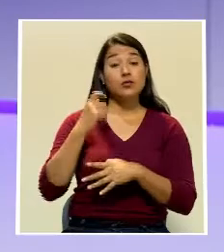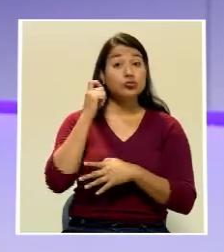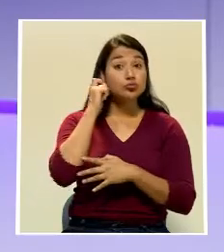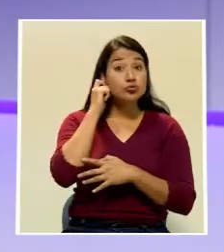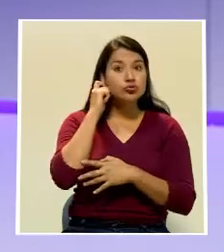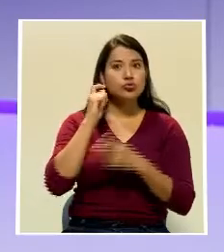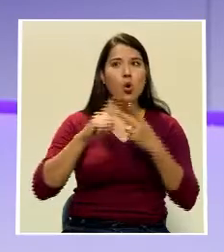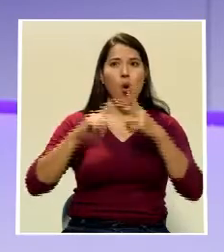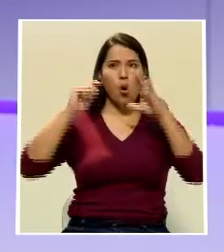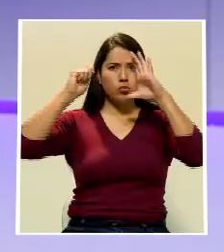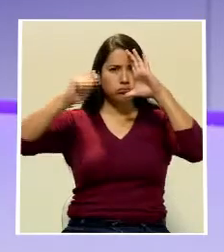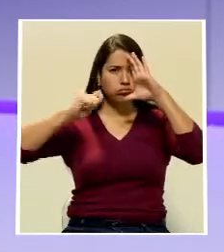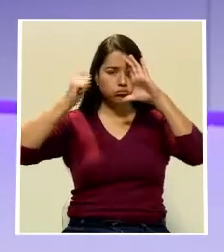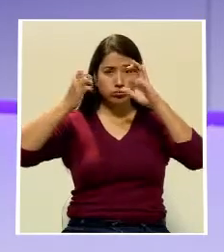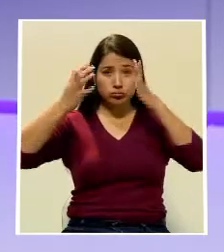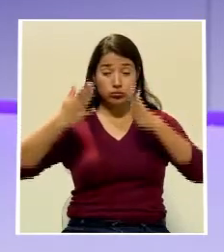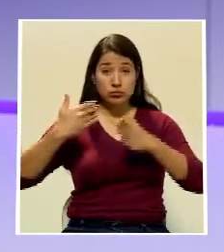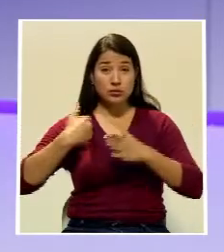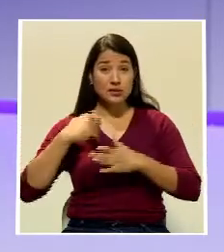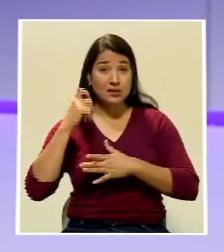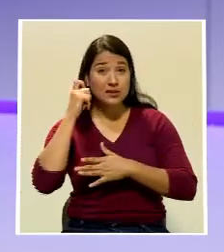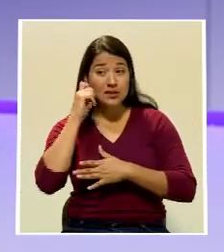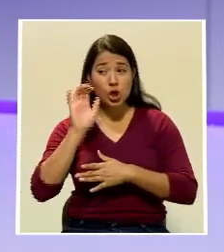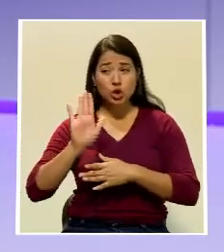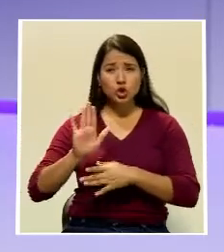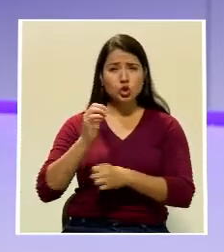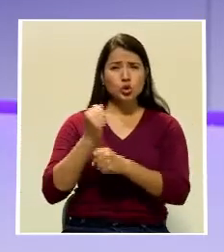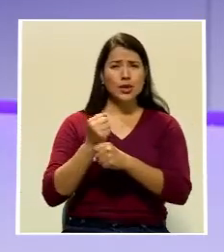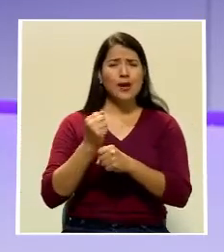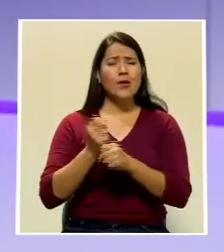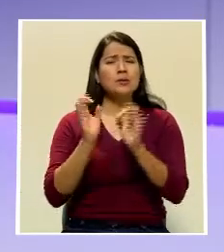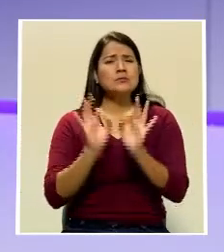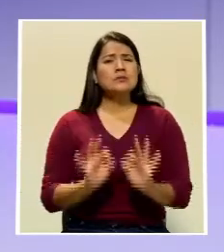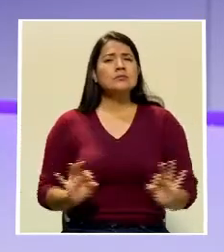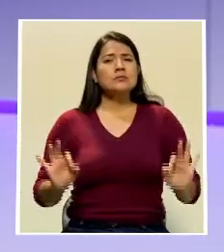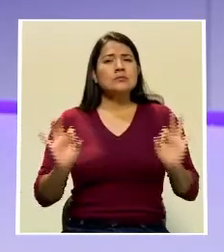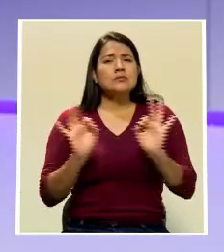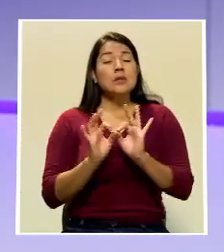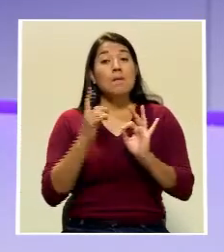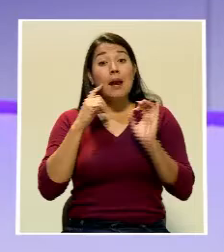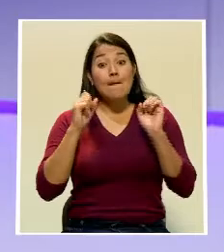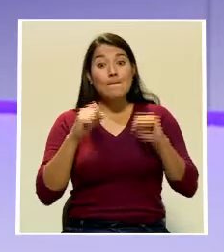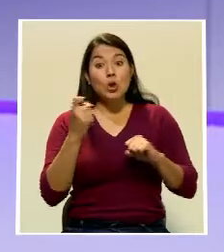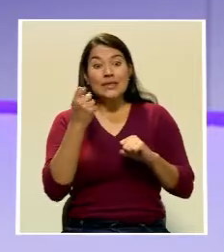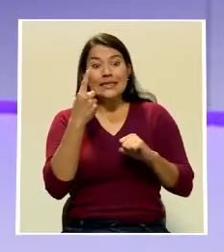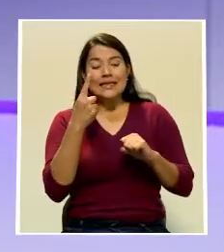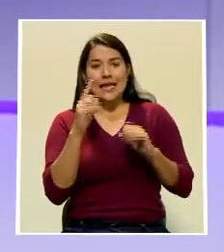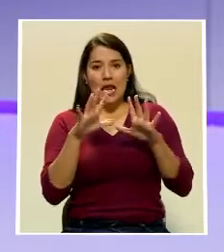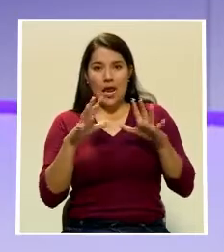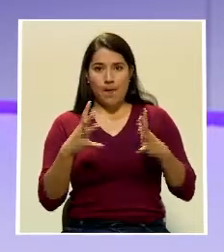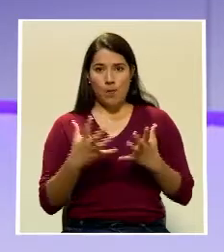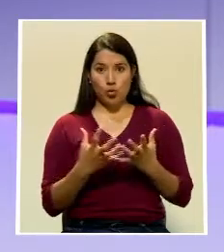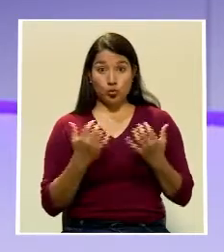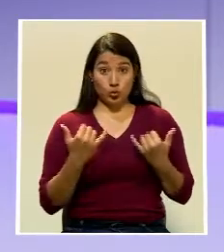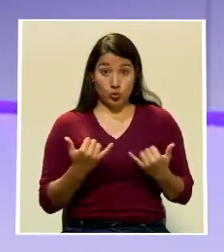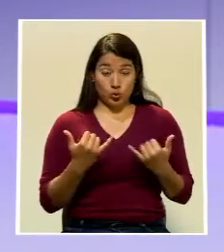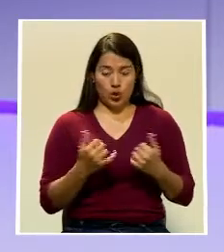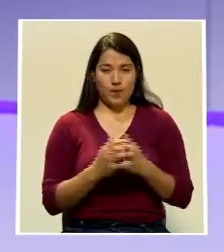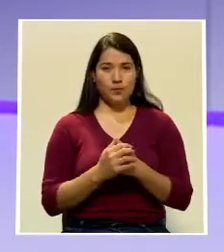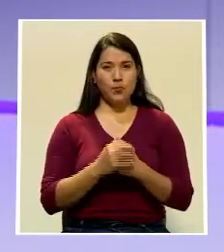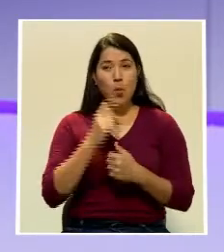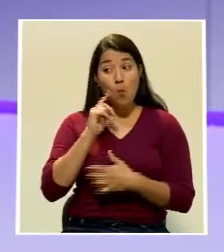los camarógrafos de prensa es esencial para entender el mundo contemporáneo. A través de